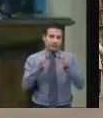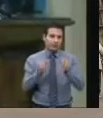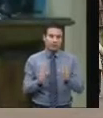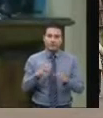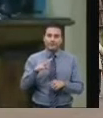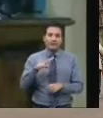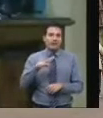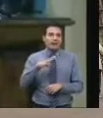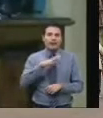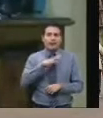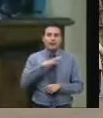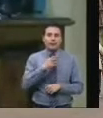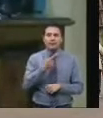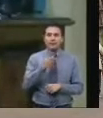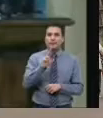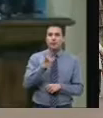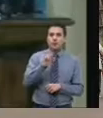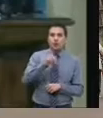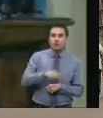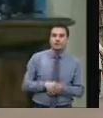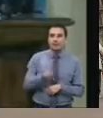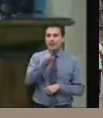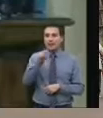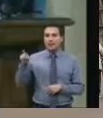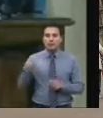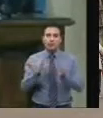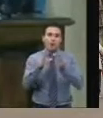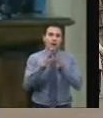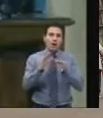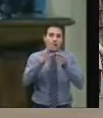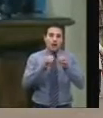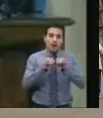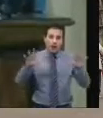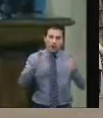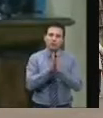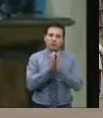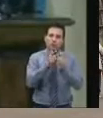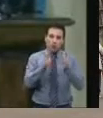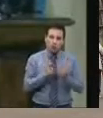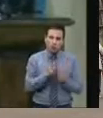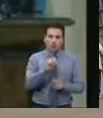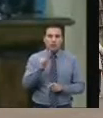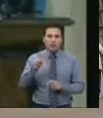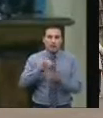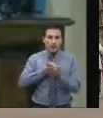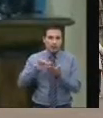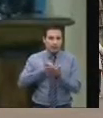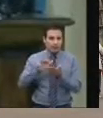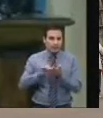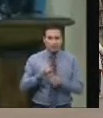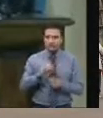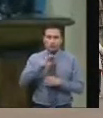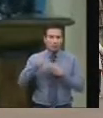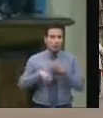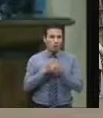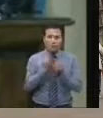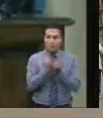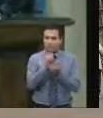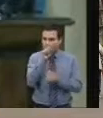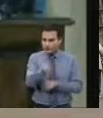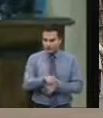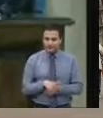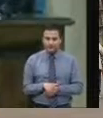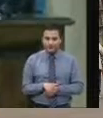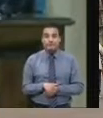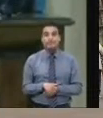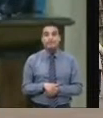entregado a estos influencers para emitir mensajes de apoyo a partir de este, en favor de este partido político. De esta